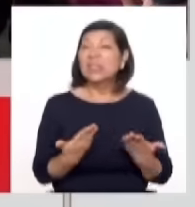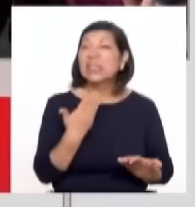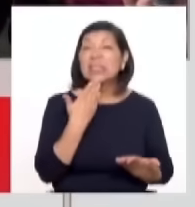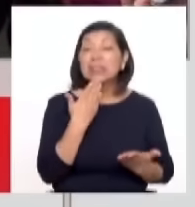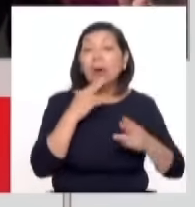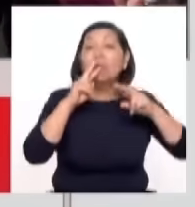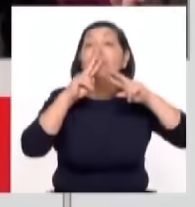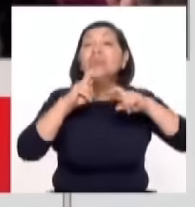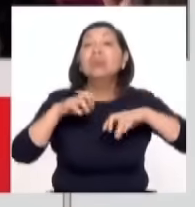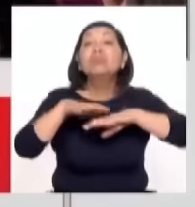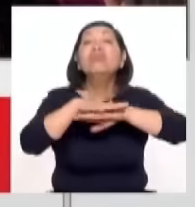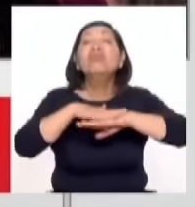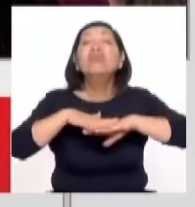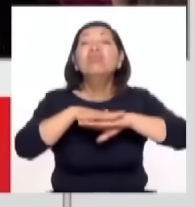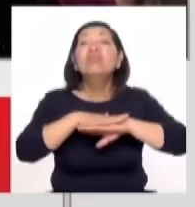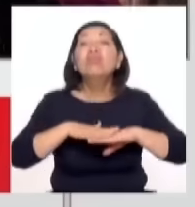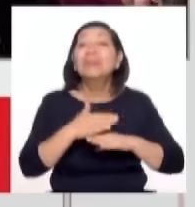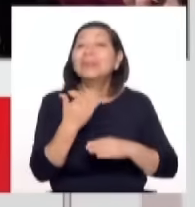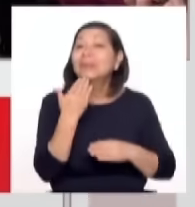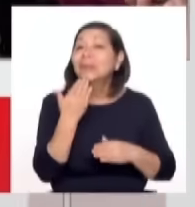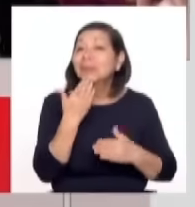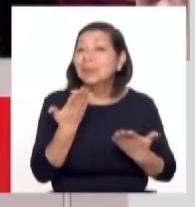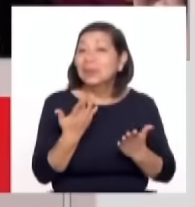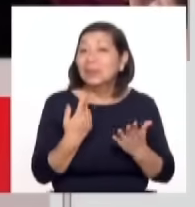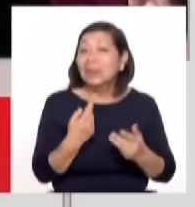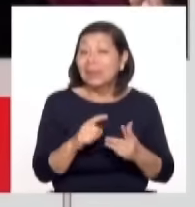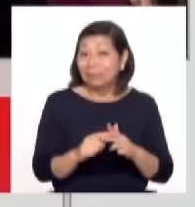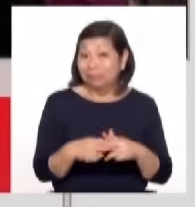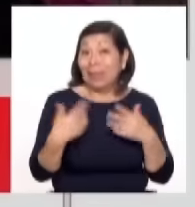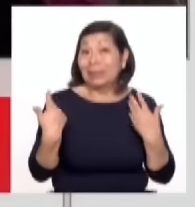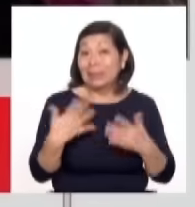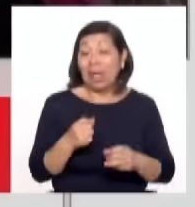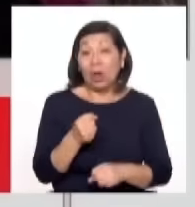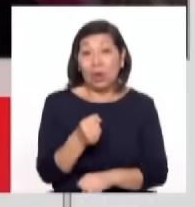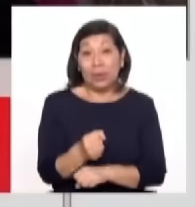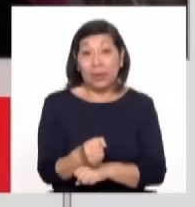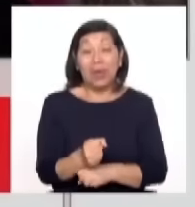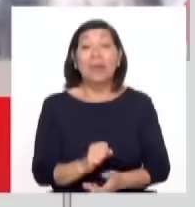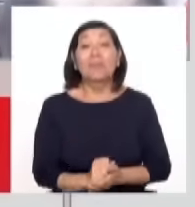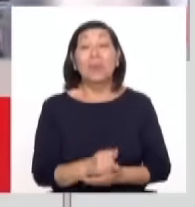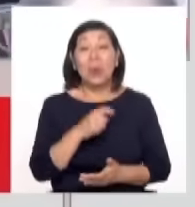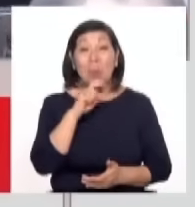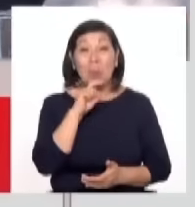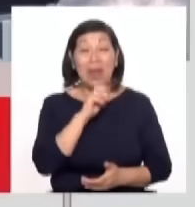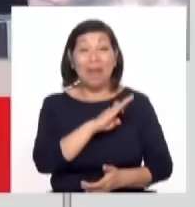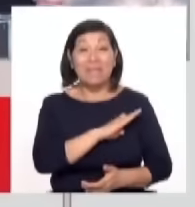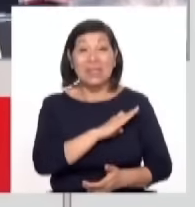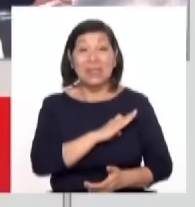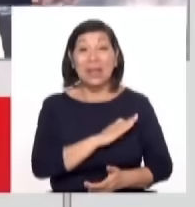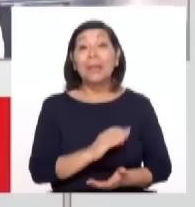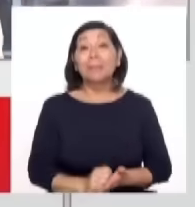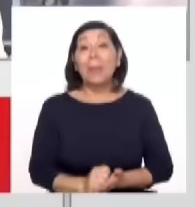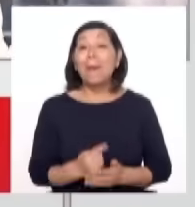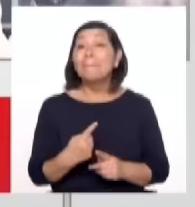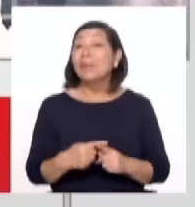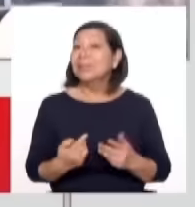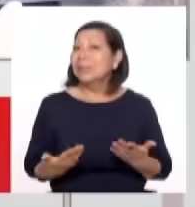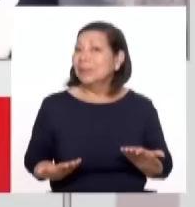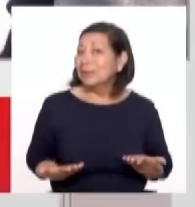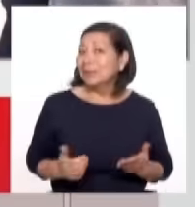una investigación que se ha iniciado contra la fiscal de la Nación por